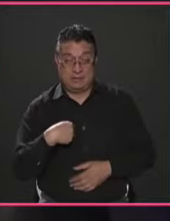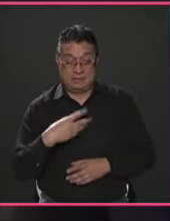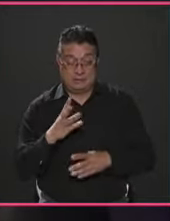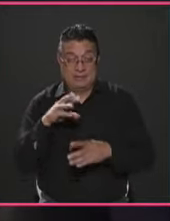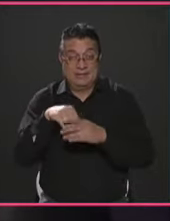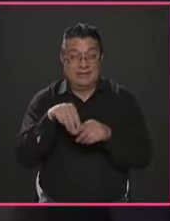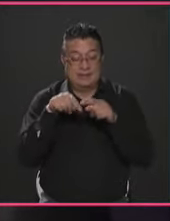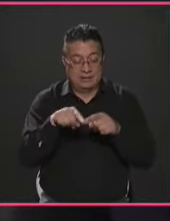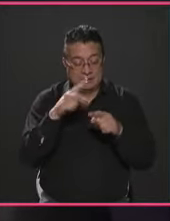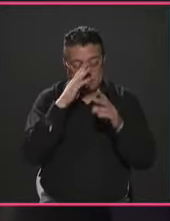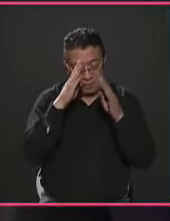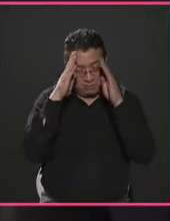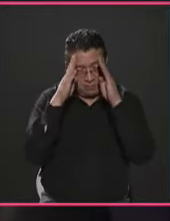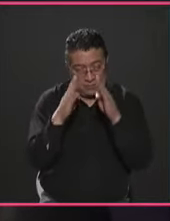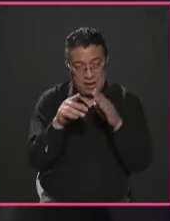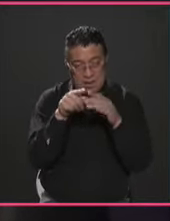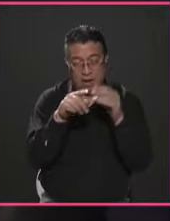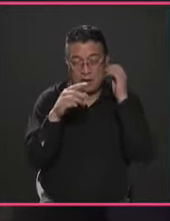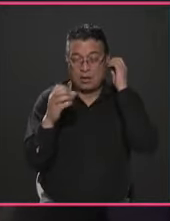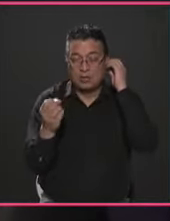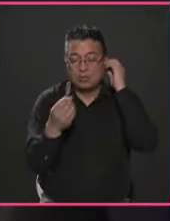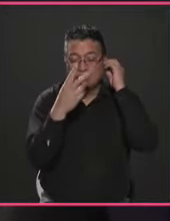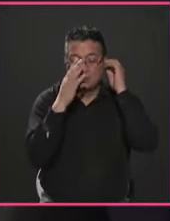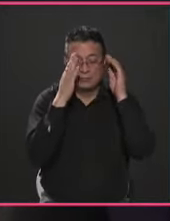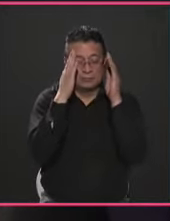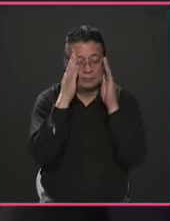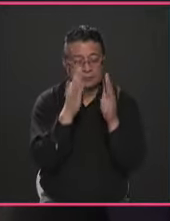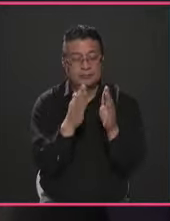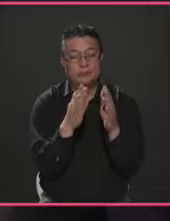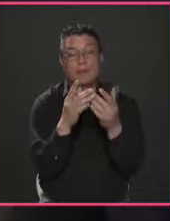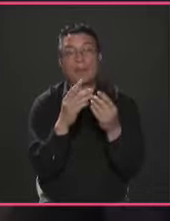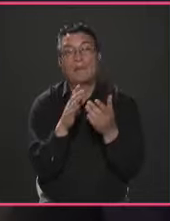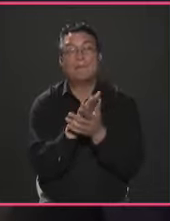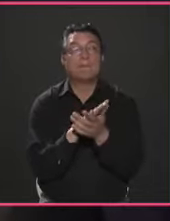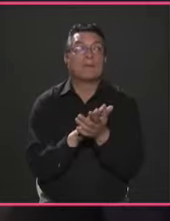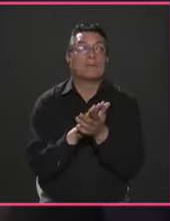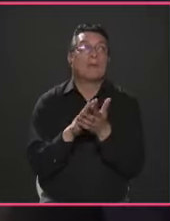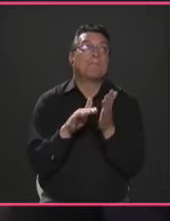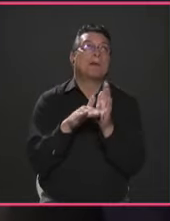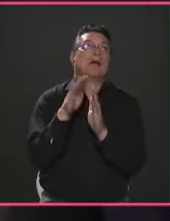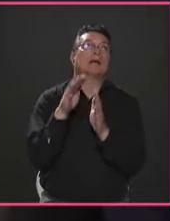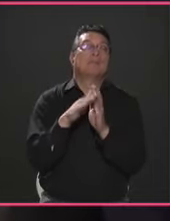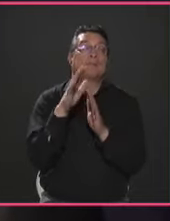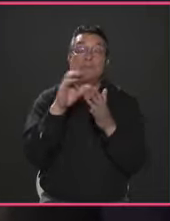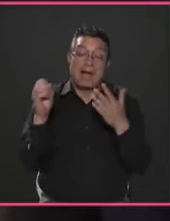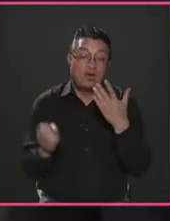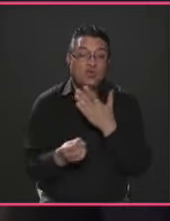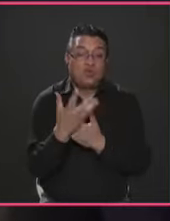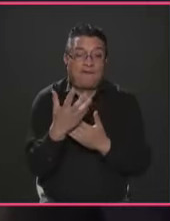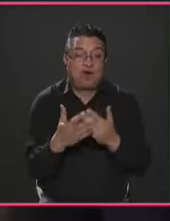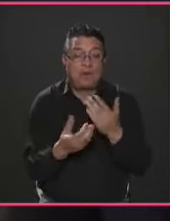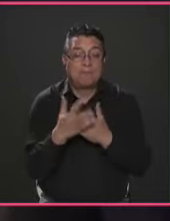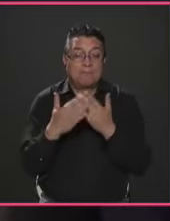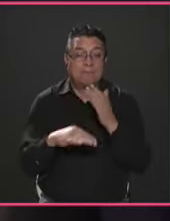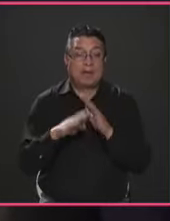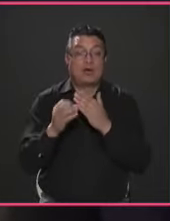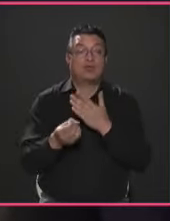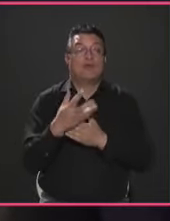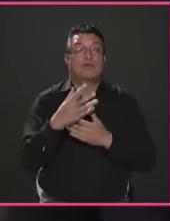este enfoque para un enfoque más moderno que